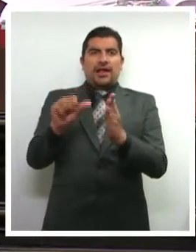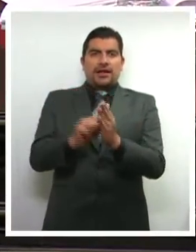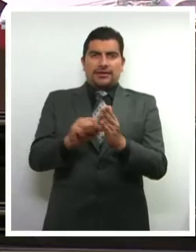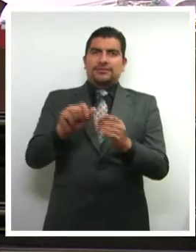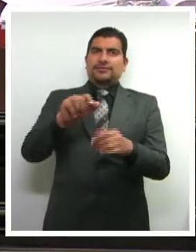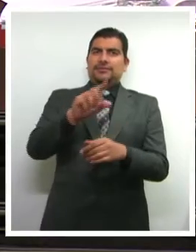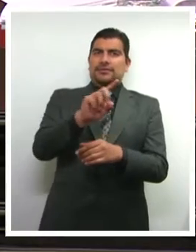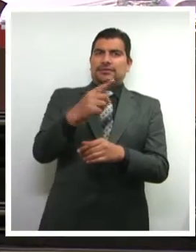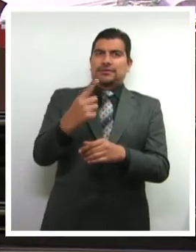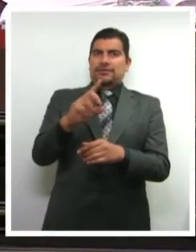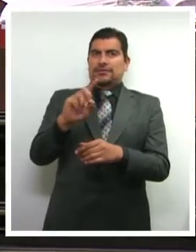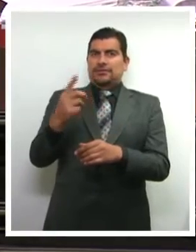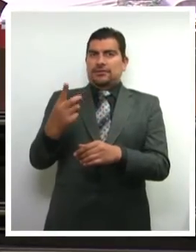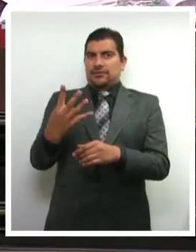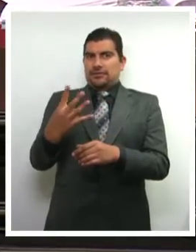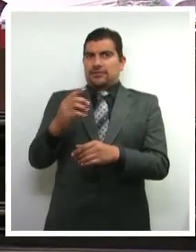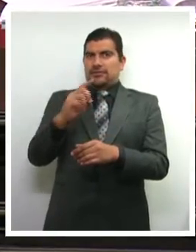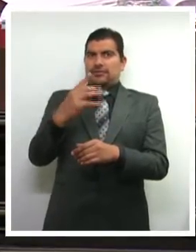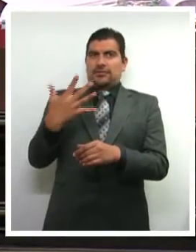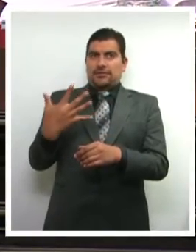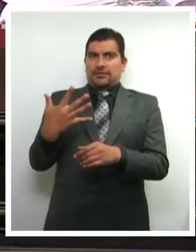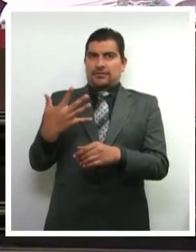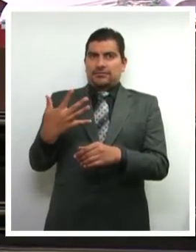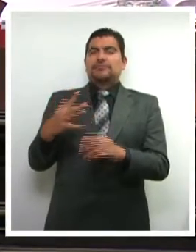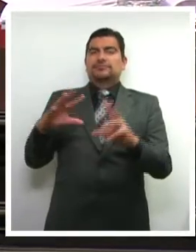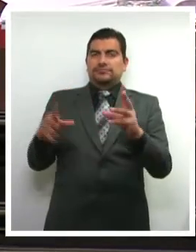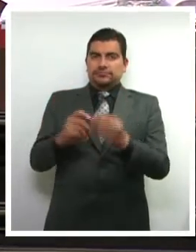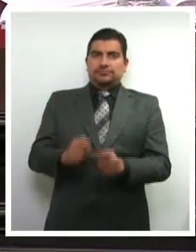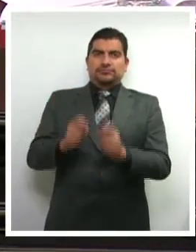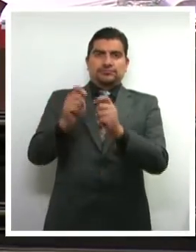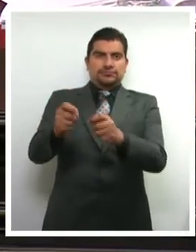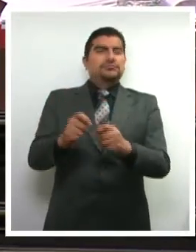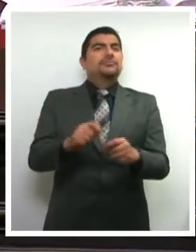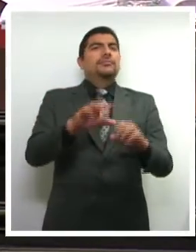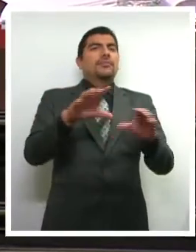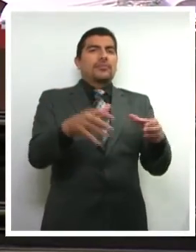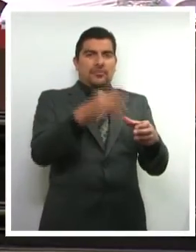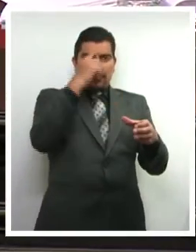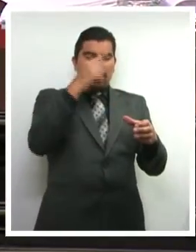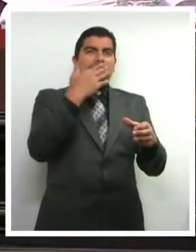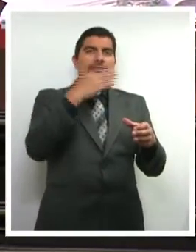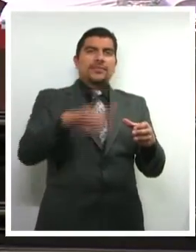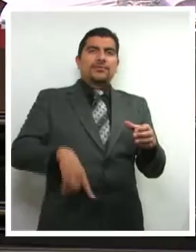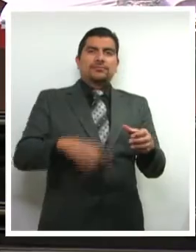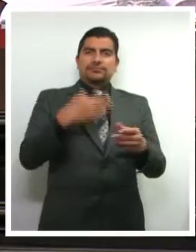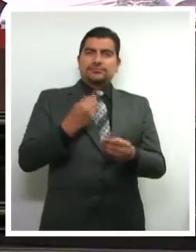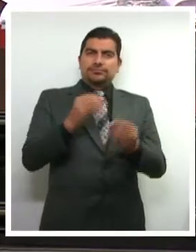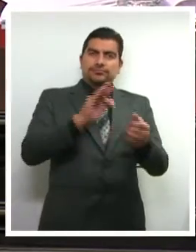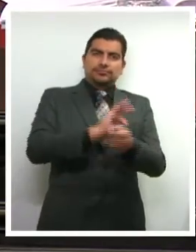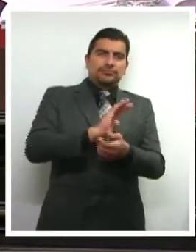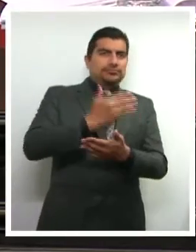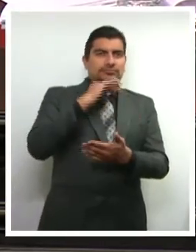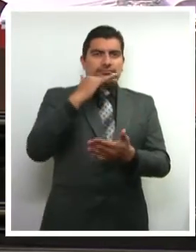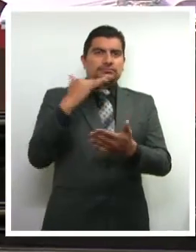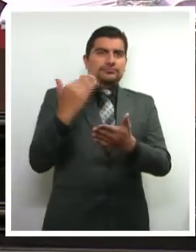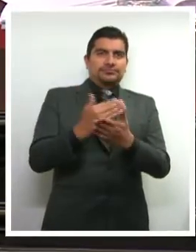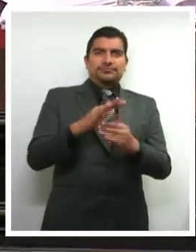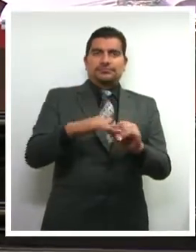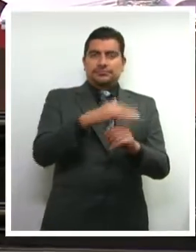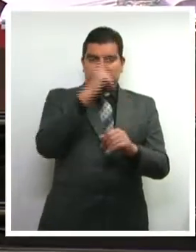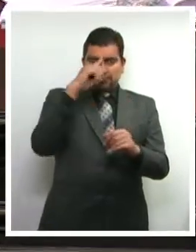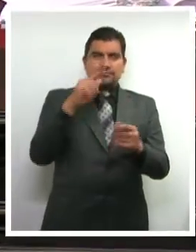artículos 31, 34 y 35, y a la Comisión de Buen Gobierno, Combate a la Corrupción y Régimen